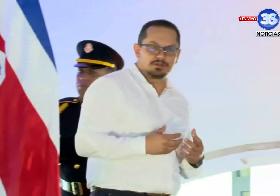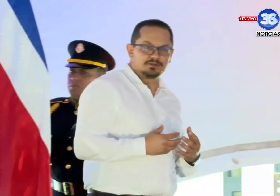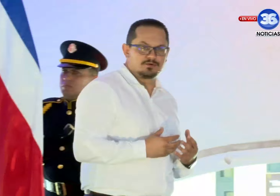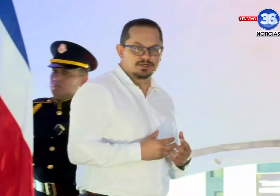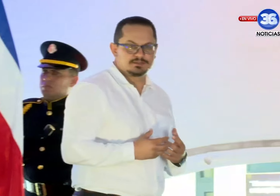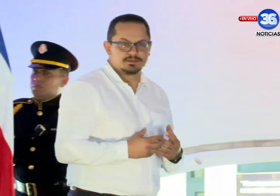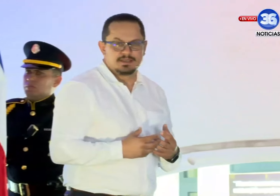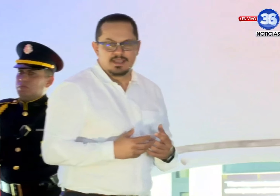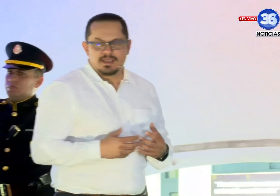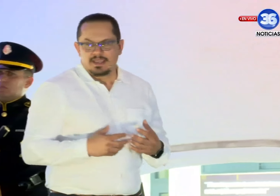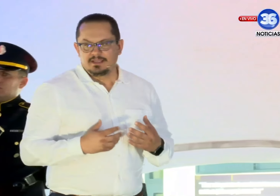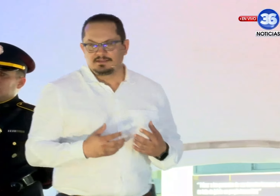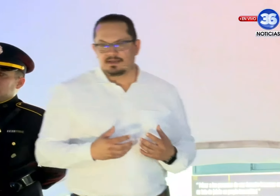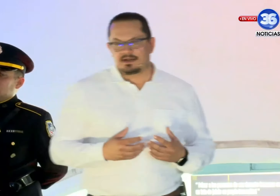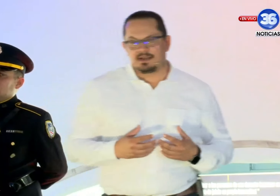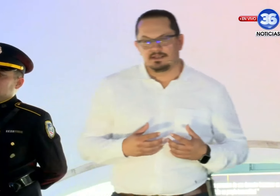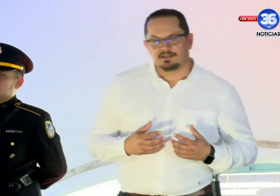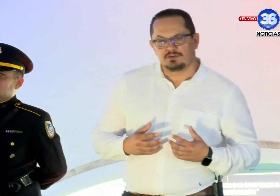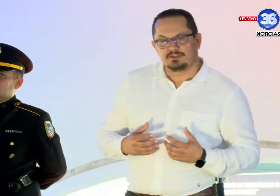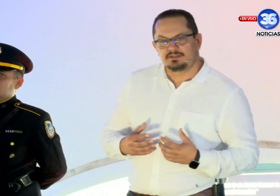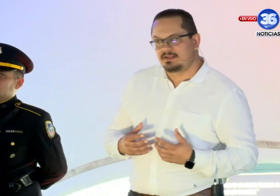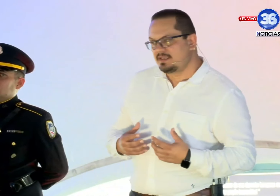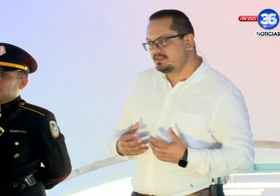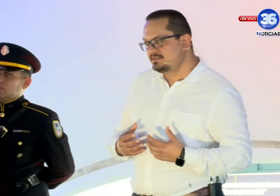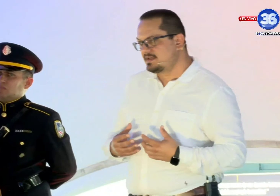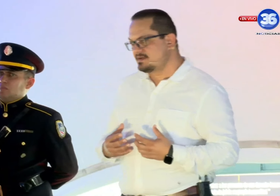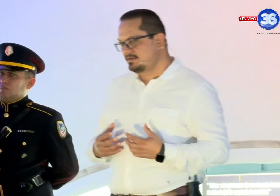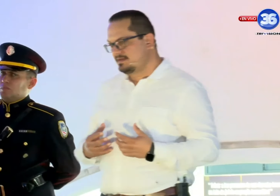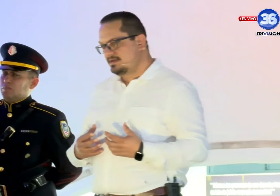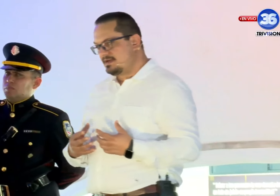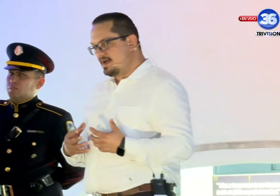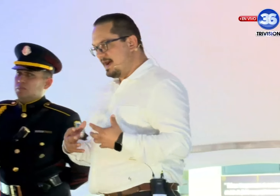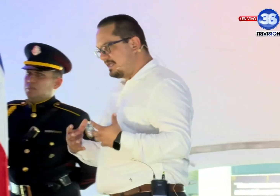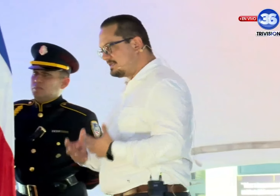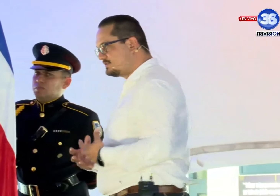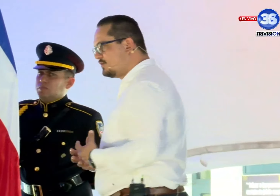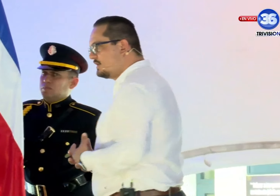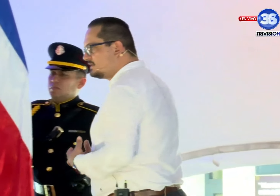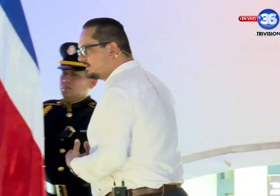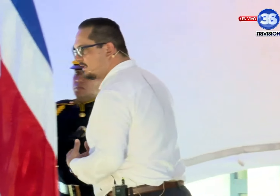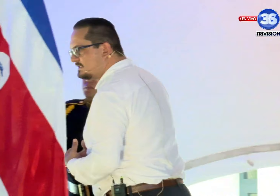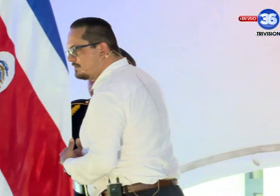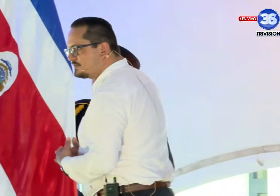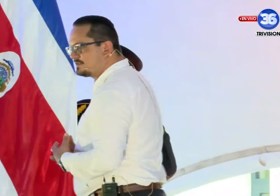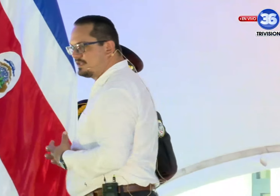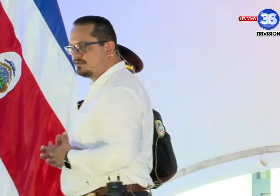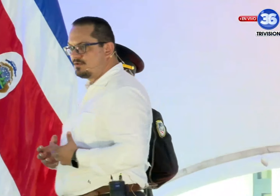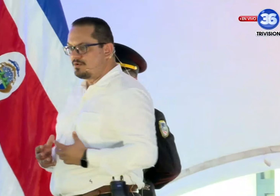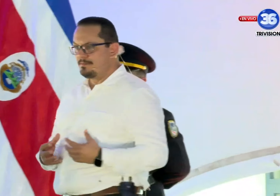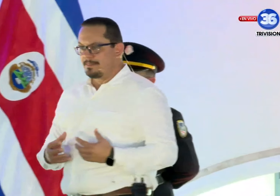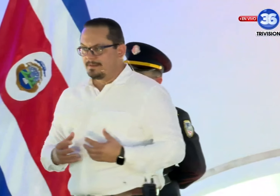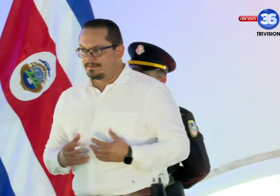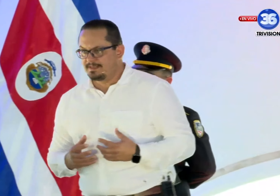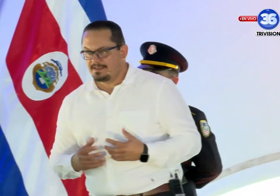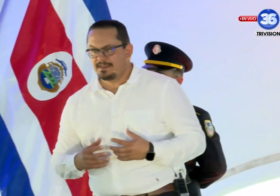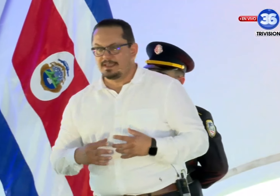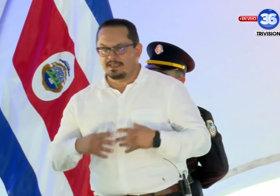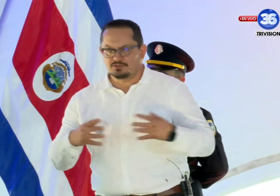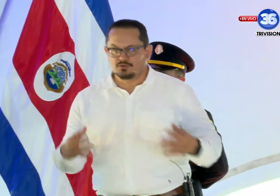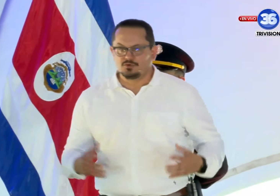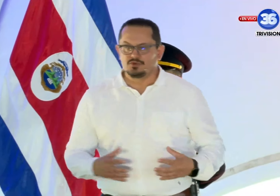de control de drogas e integrar a la dirección de inteligencia a las acciones que estamos haciendo